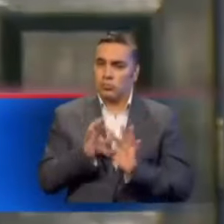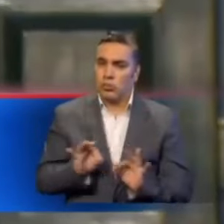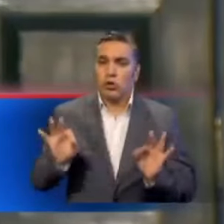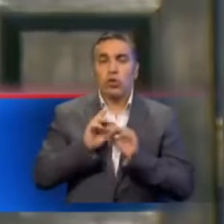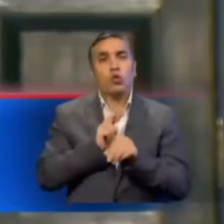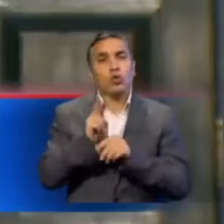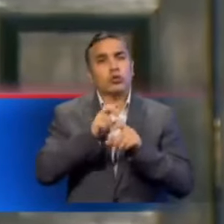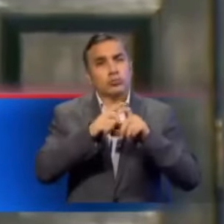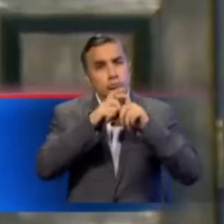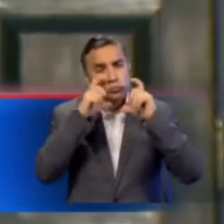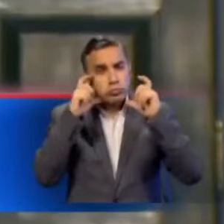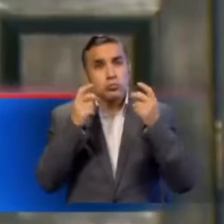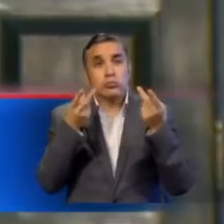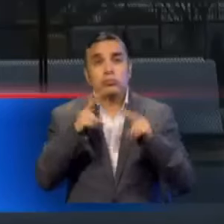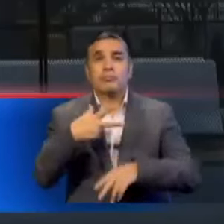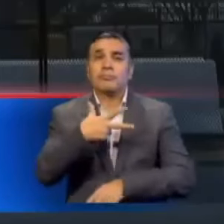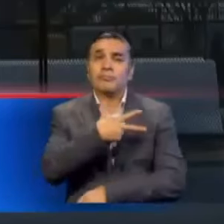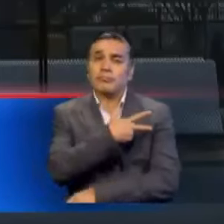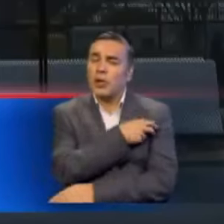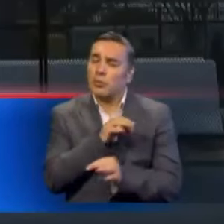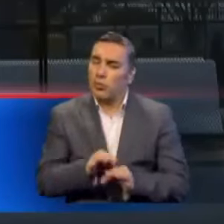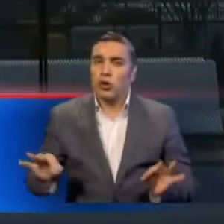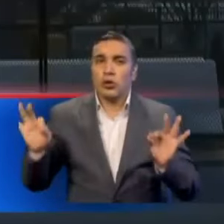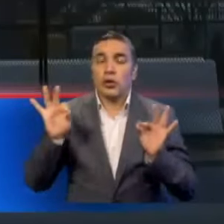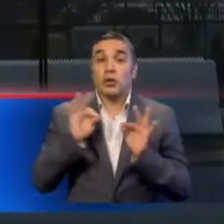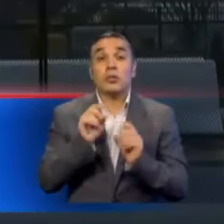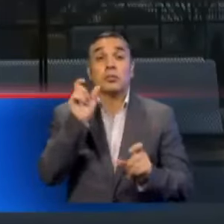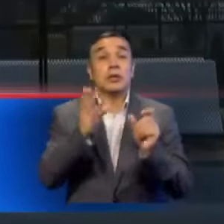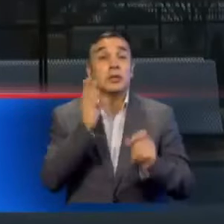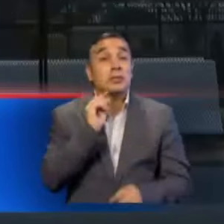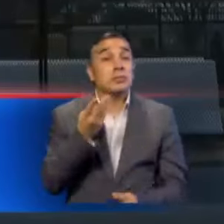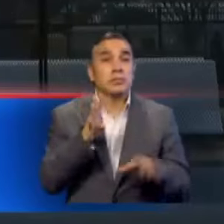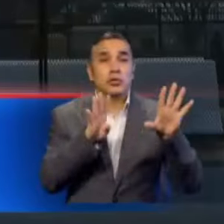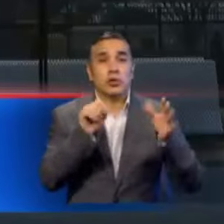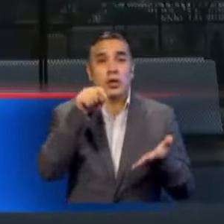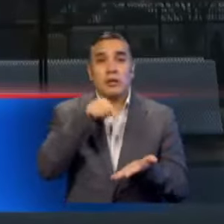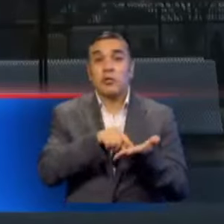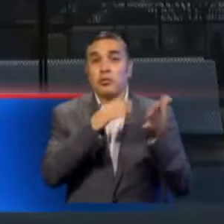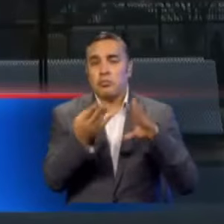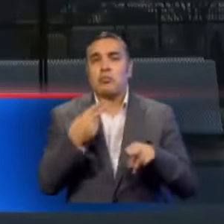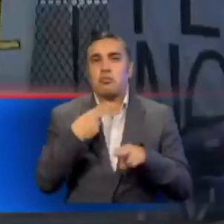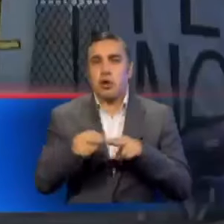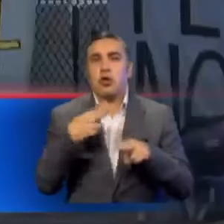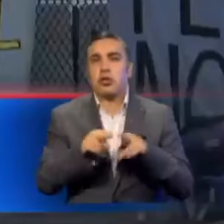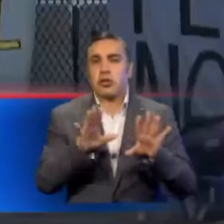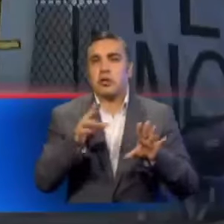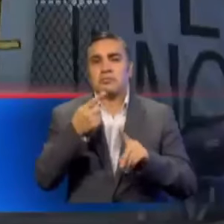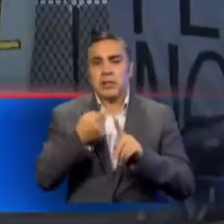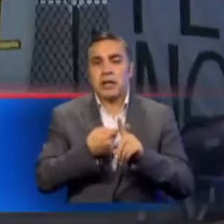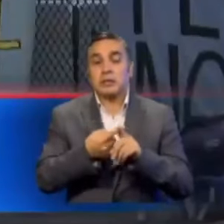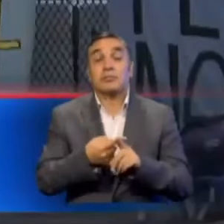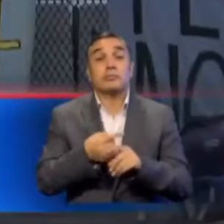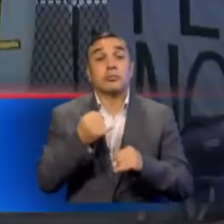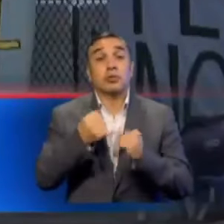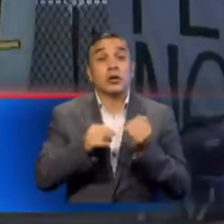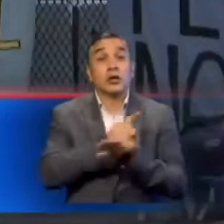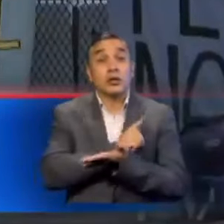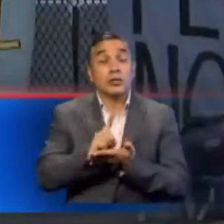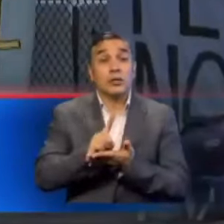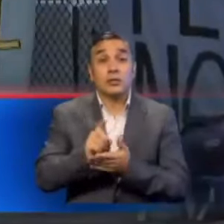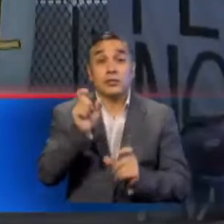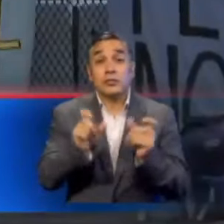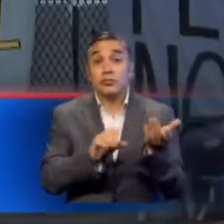usen mascarillas y que se vacunen. Expertos proyectan 90,000 decesos más en los próximos meses, aunque en las últimas semanas